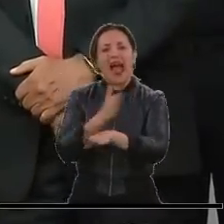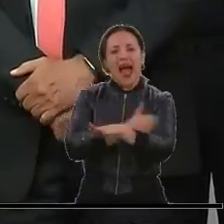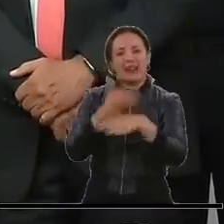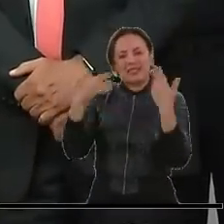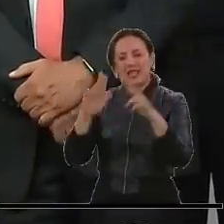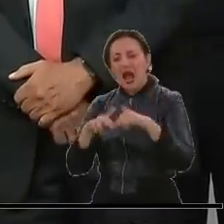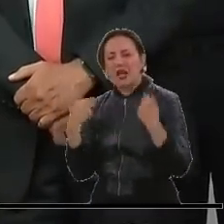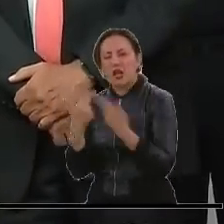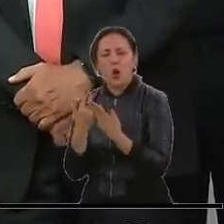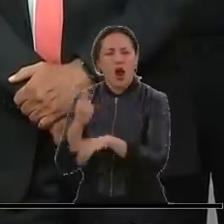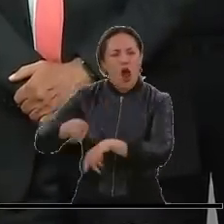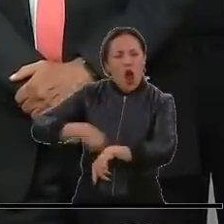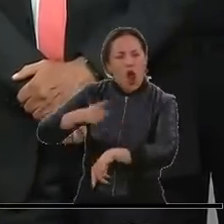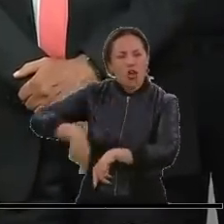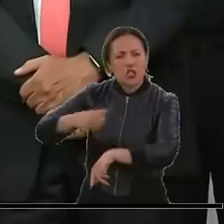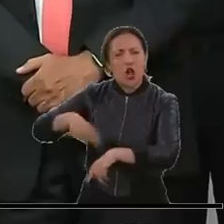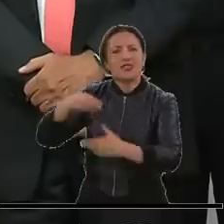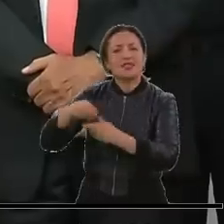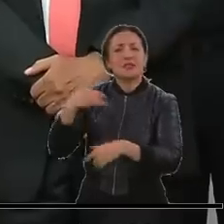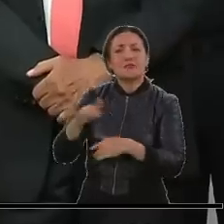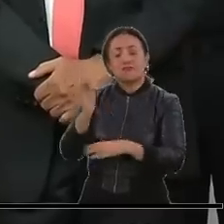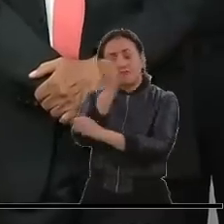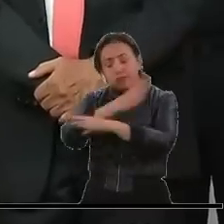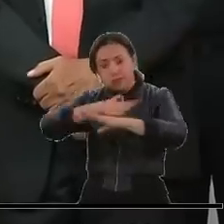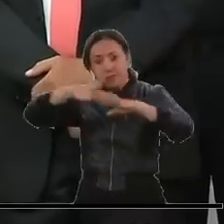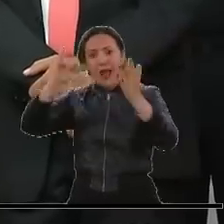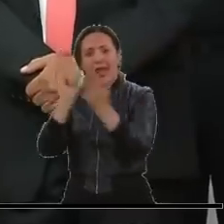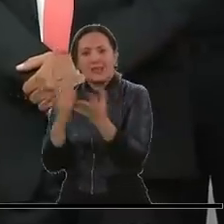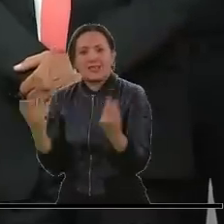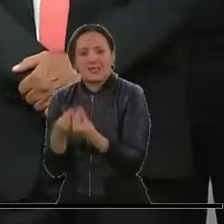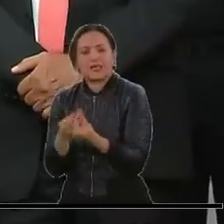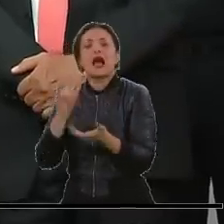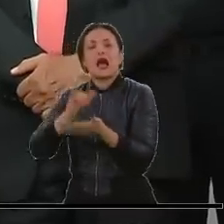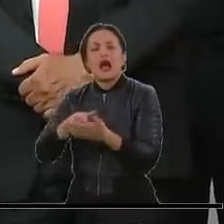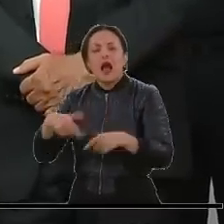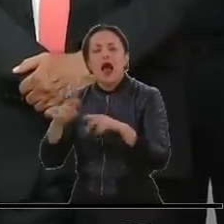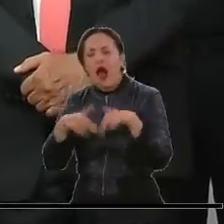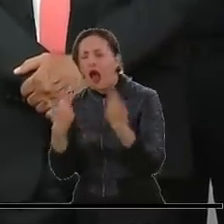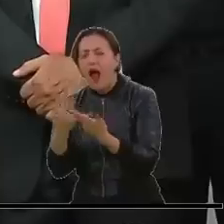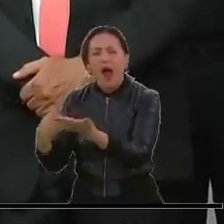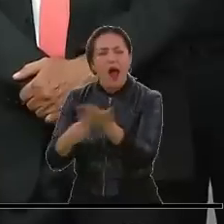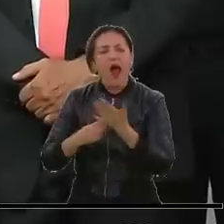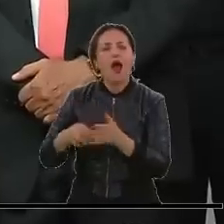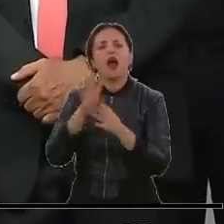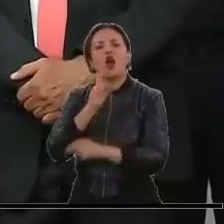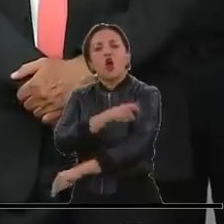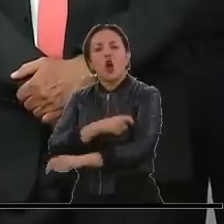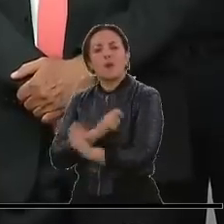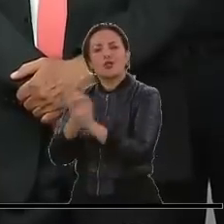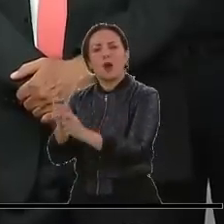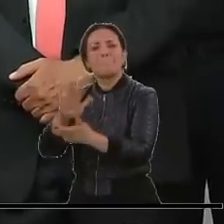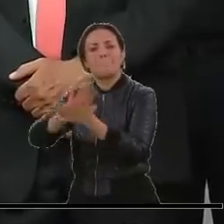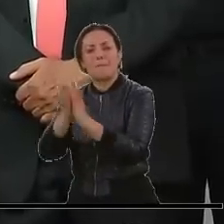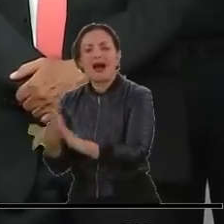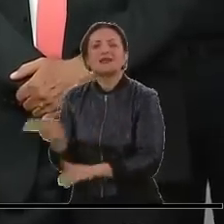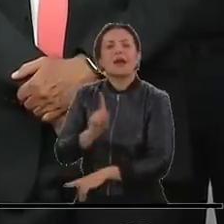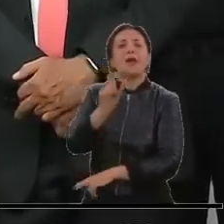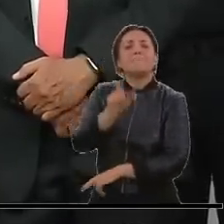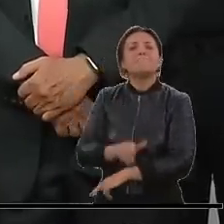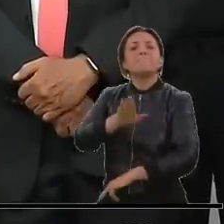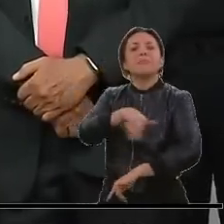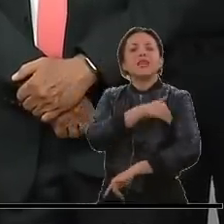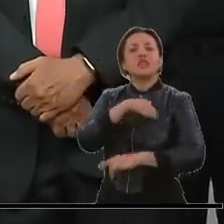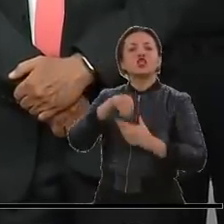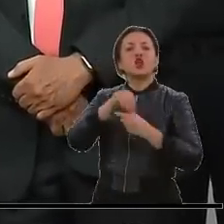horas, hasta altas horas de la noche acá en la Casa de Nariño. El comisionado de paz y el ministro del Interior, por supuesto, van a dar explicaciones sobre